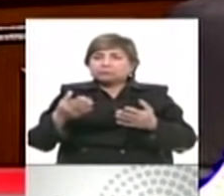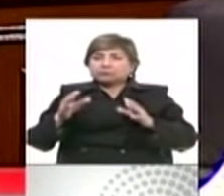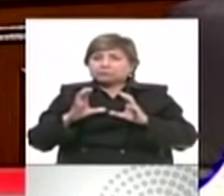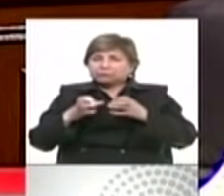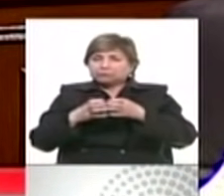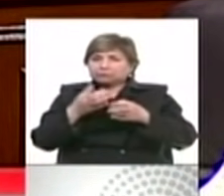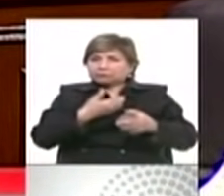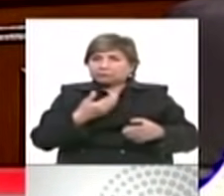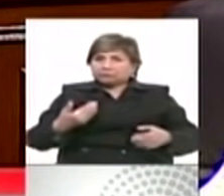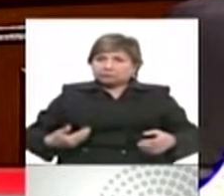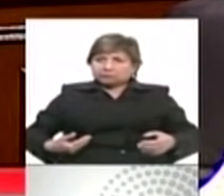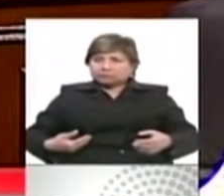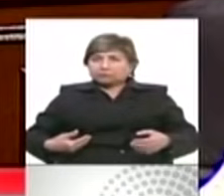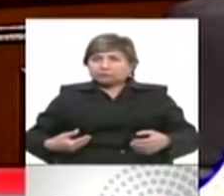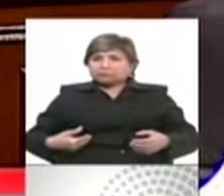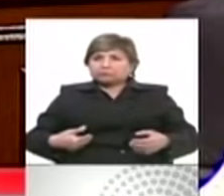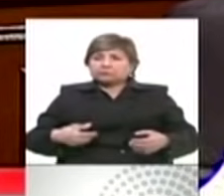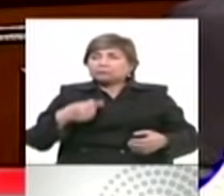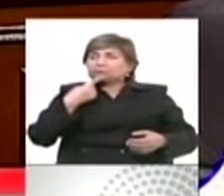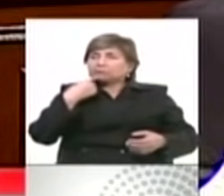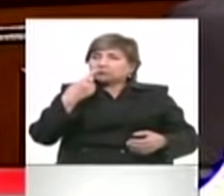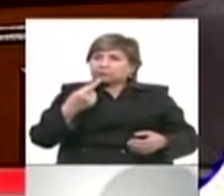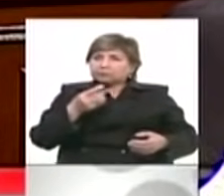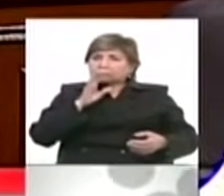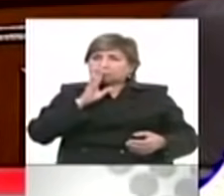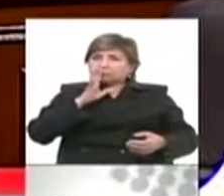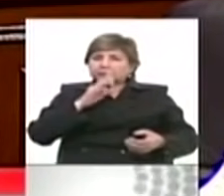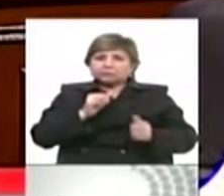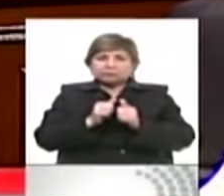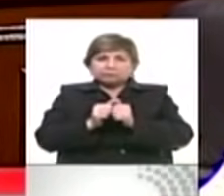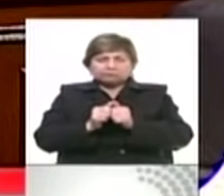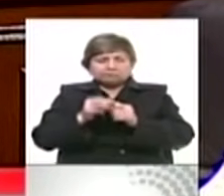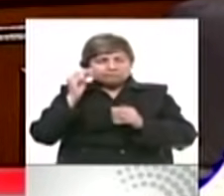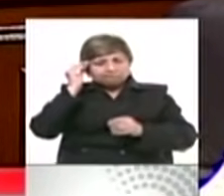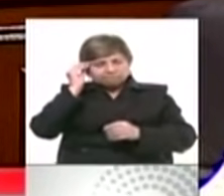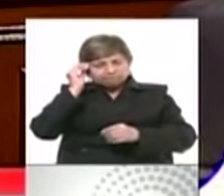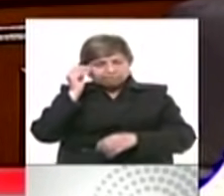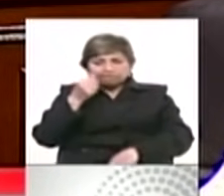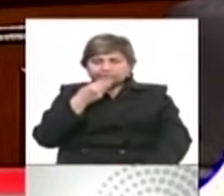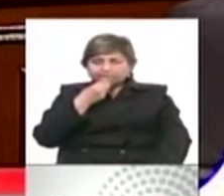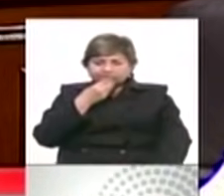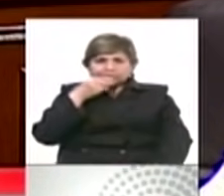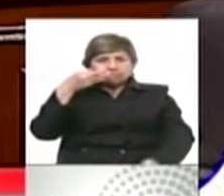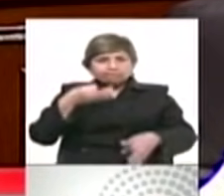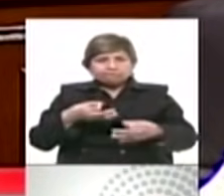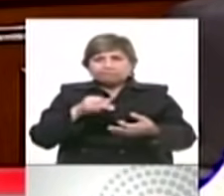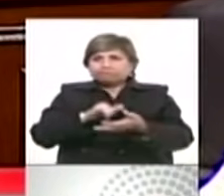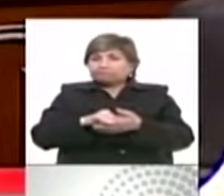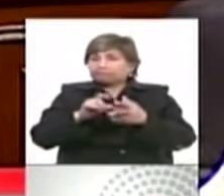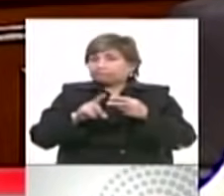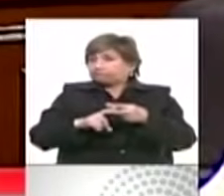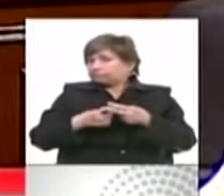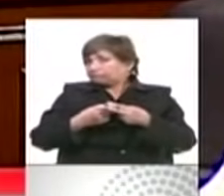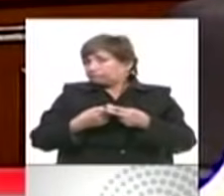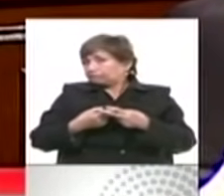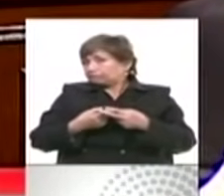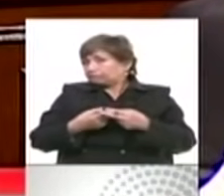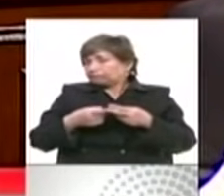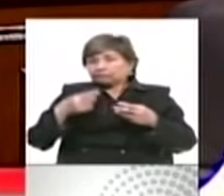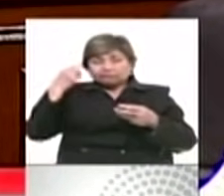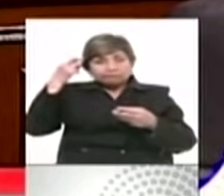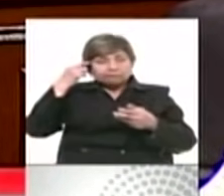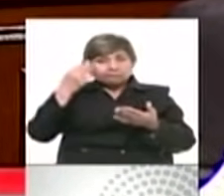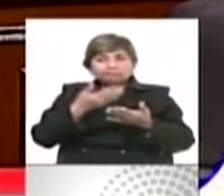centro respecto de este tema constitucional. ¿En qué otros campos de la política y de la vida